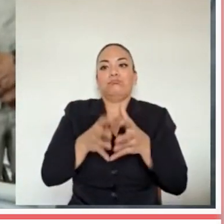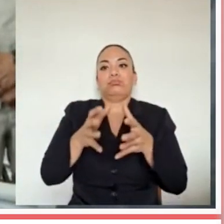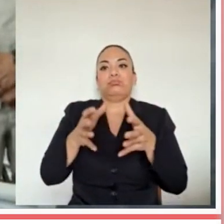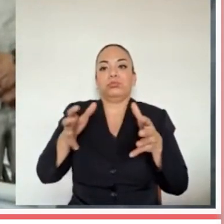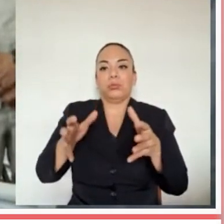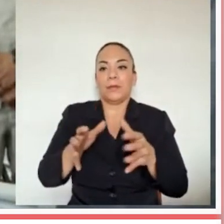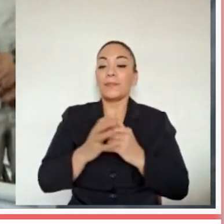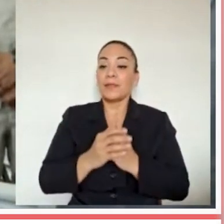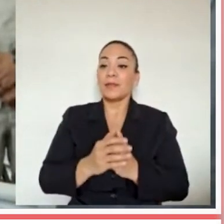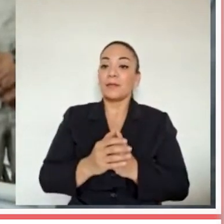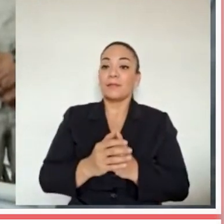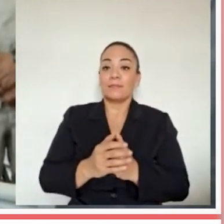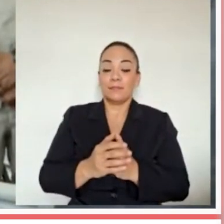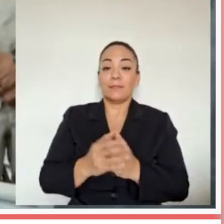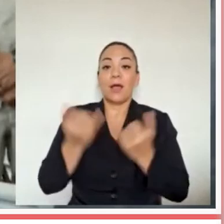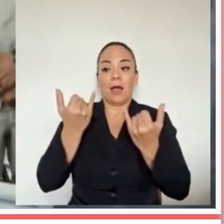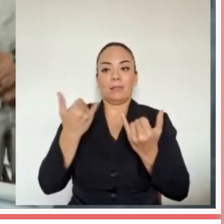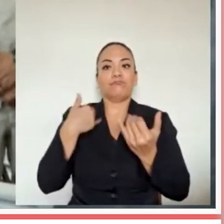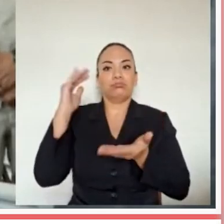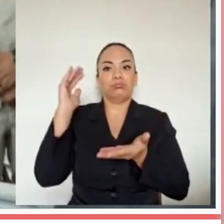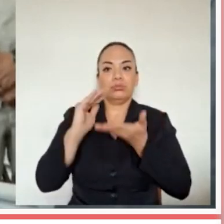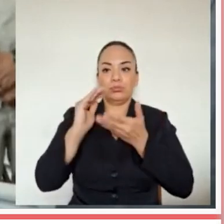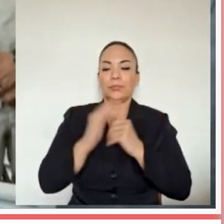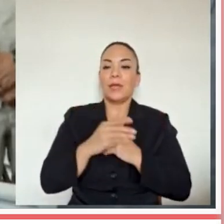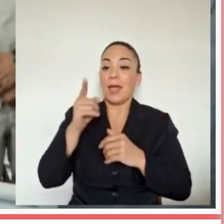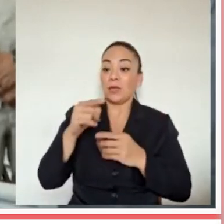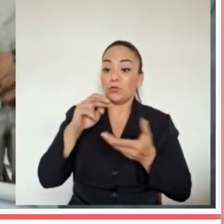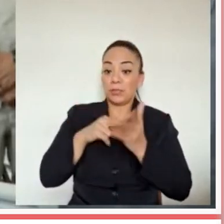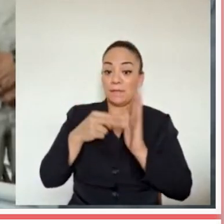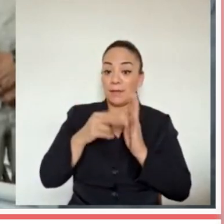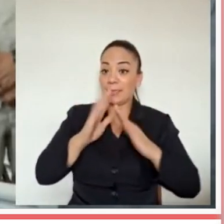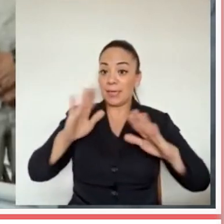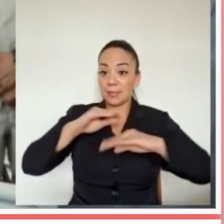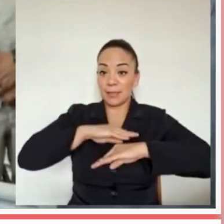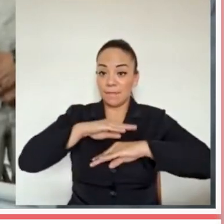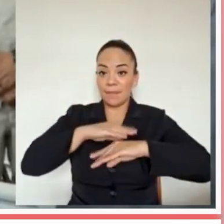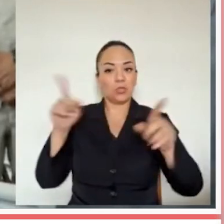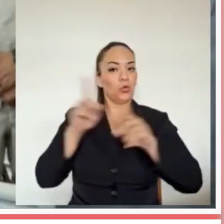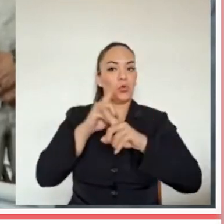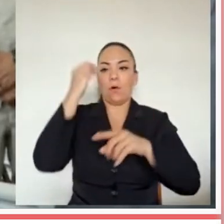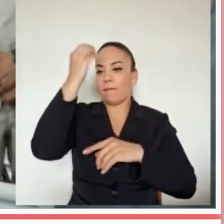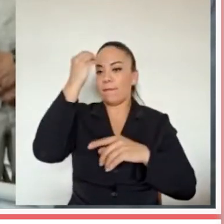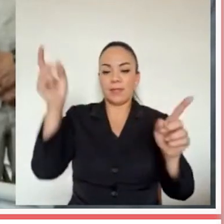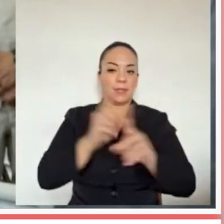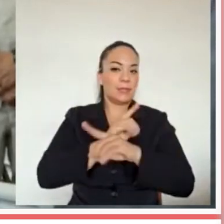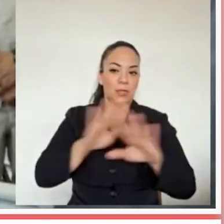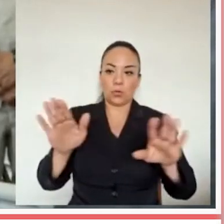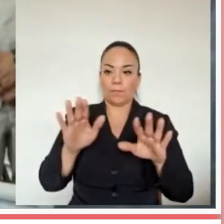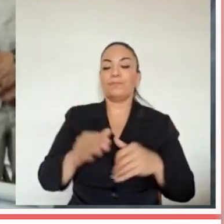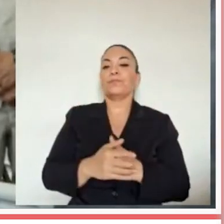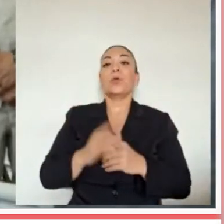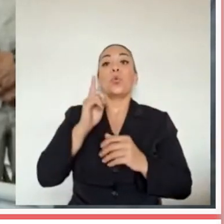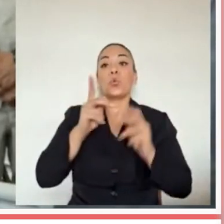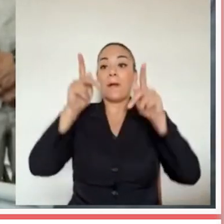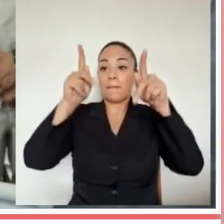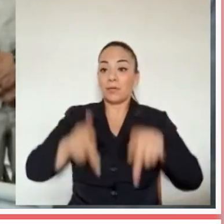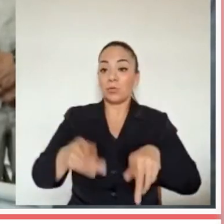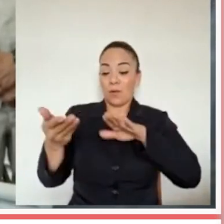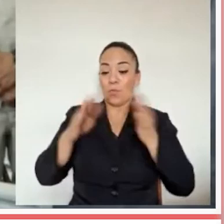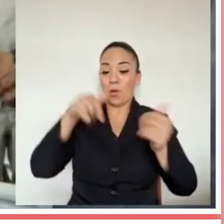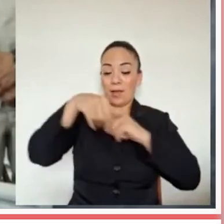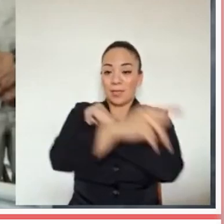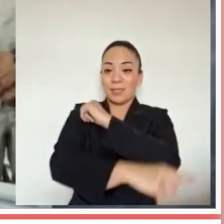pequeño descenso. ¿Eso nos consuela? Obviamente que no. Una persona que muera en este